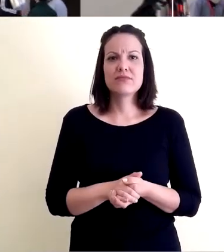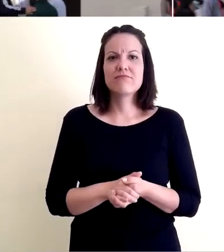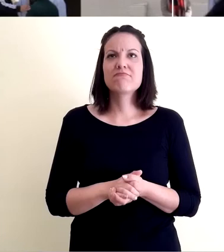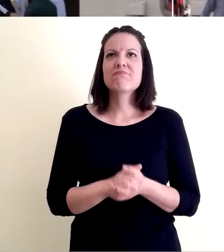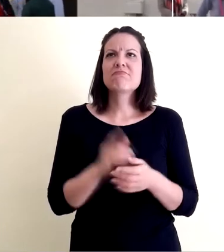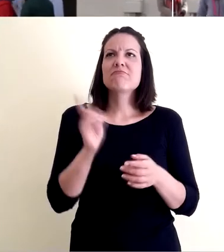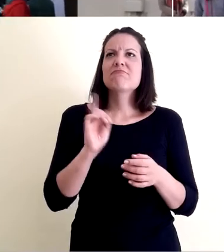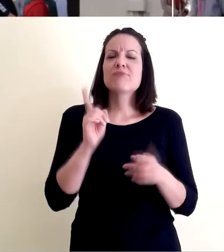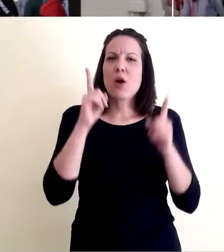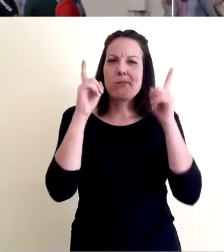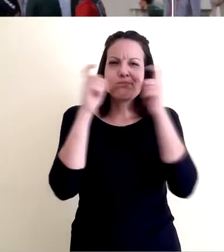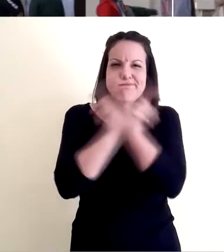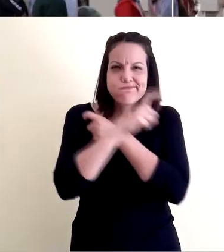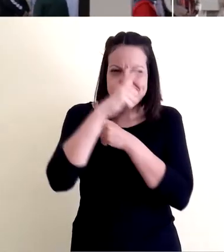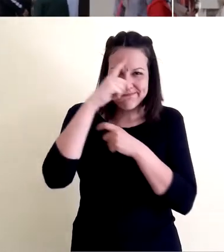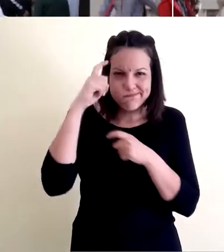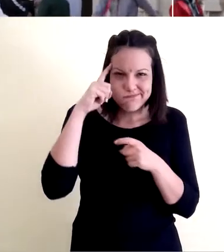de patología, sino de